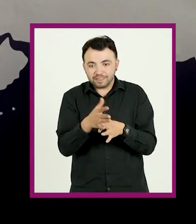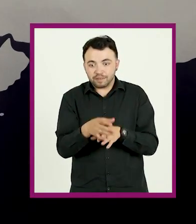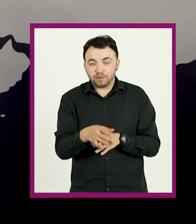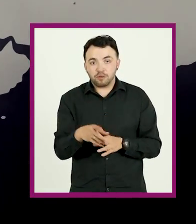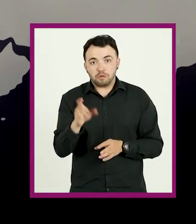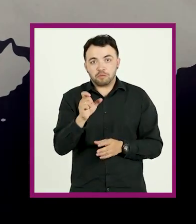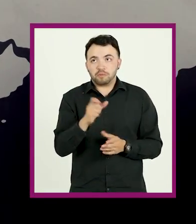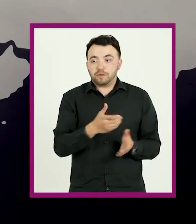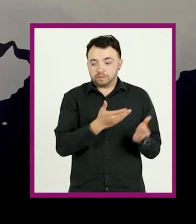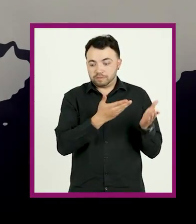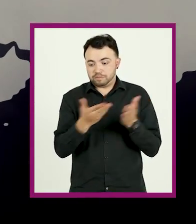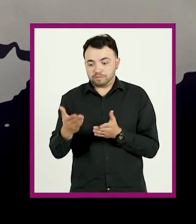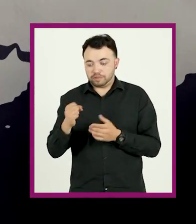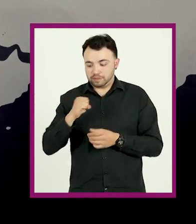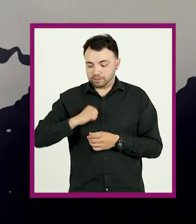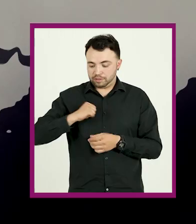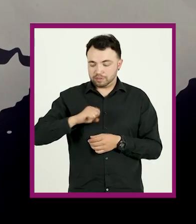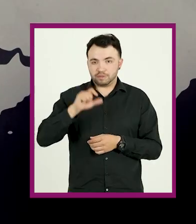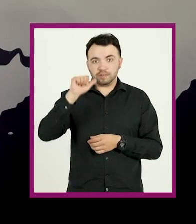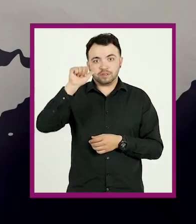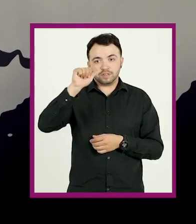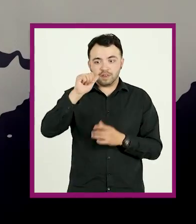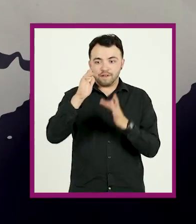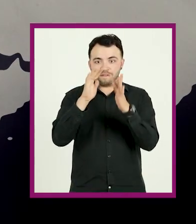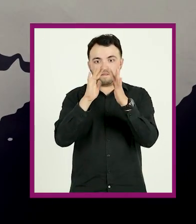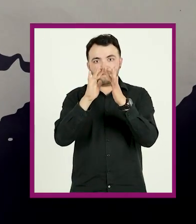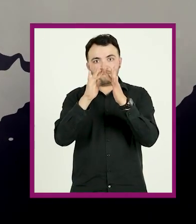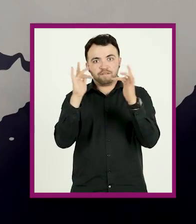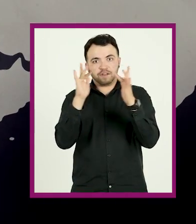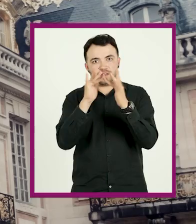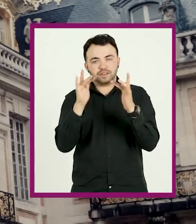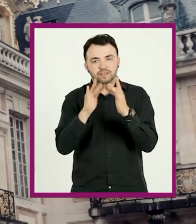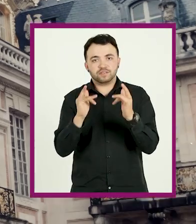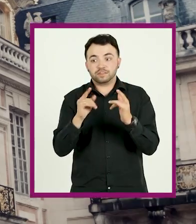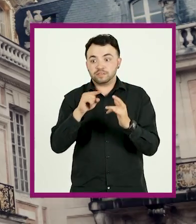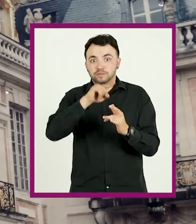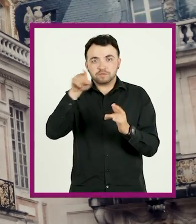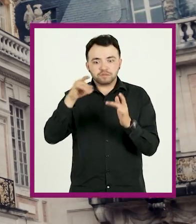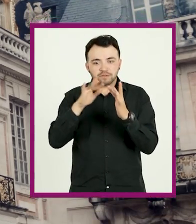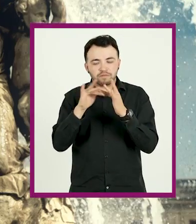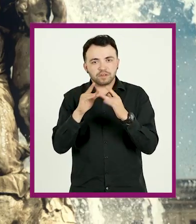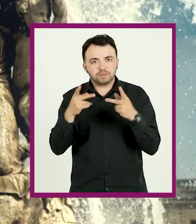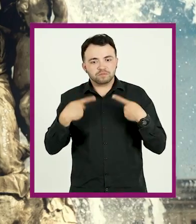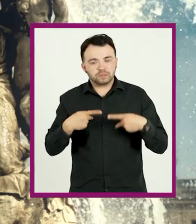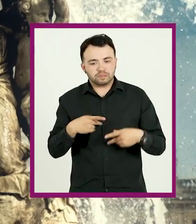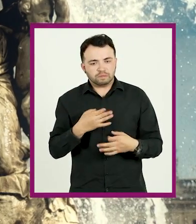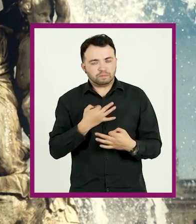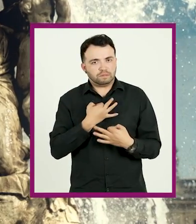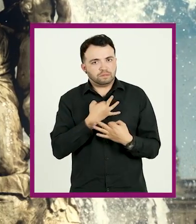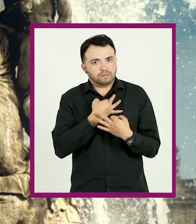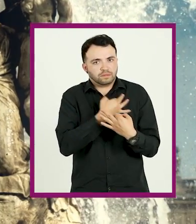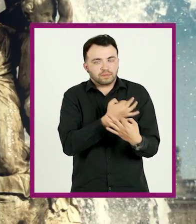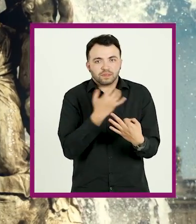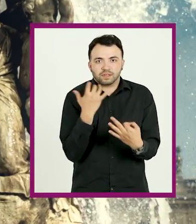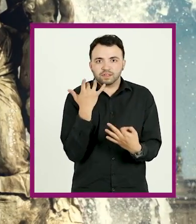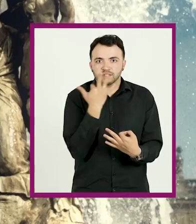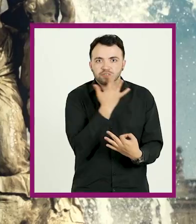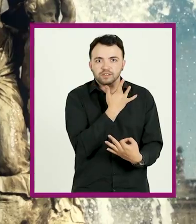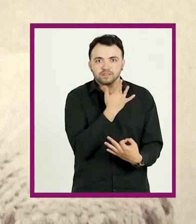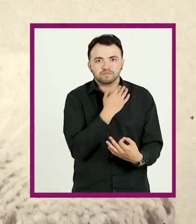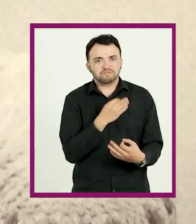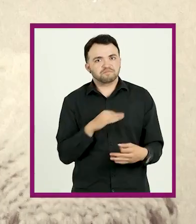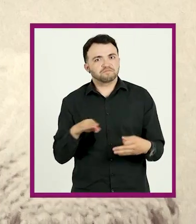XVII cuando llegó a Francia y a Inglaterra, en donde sus respectivas cortes quedaron fascinadas con el nuevo